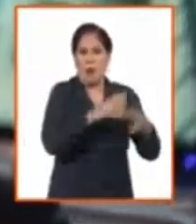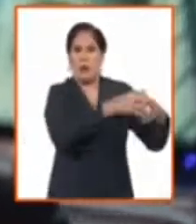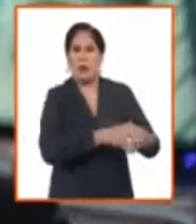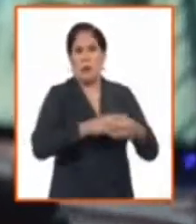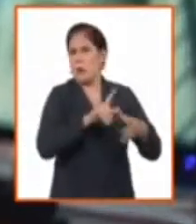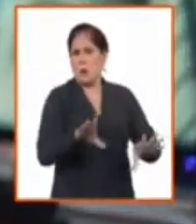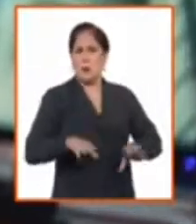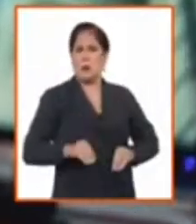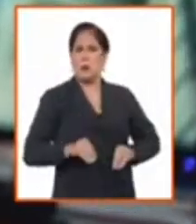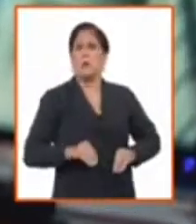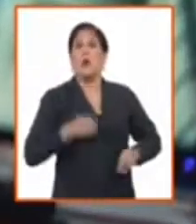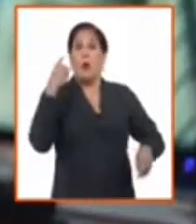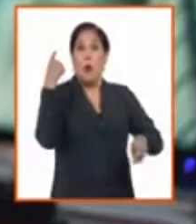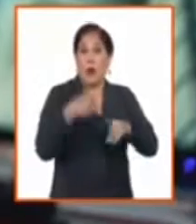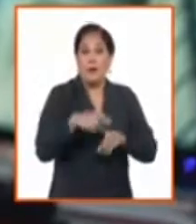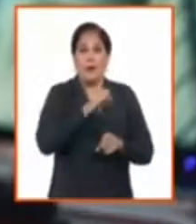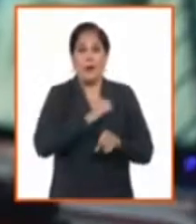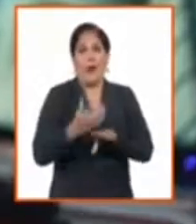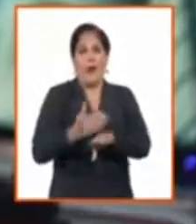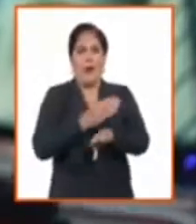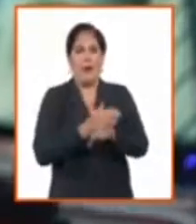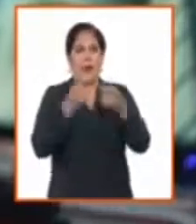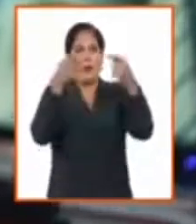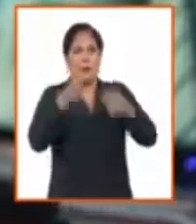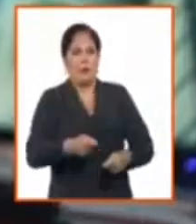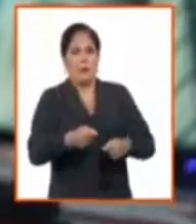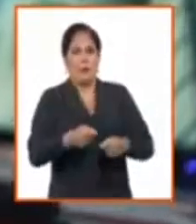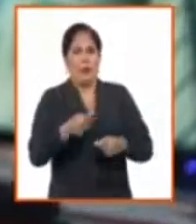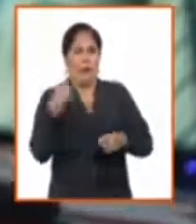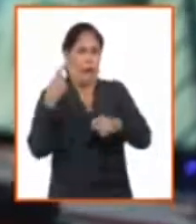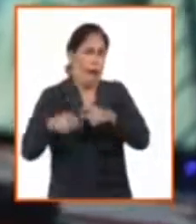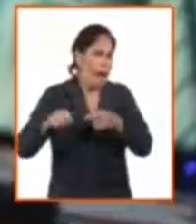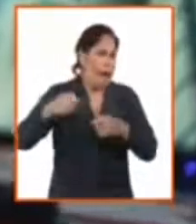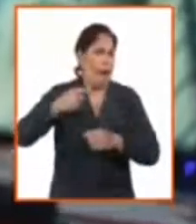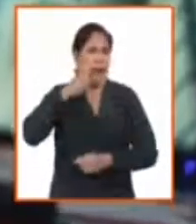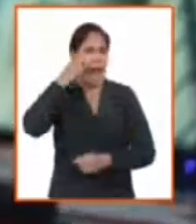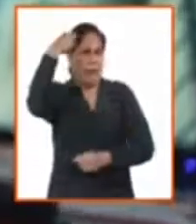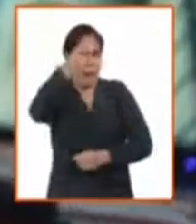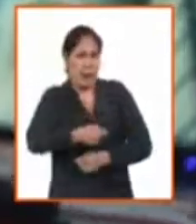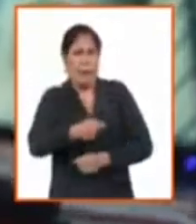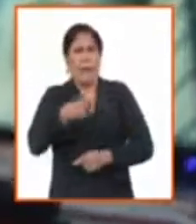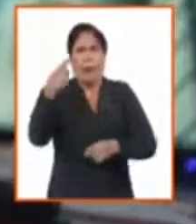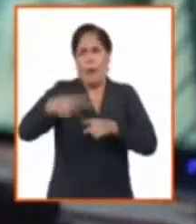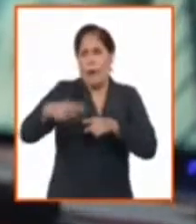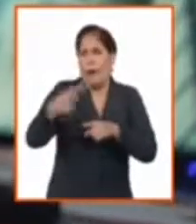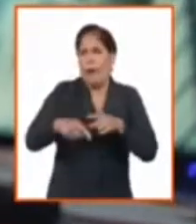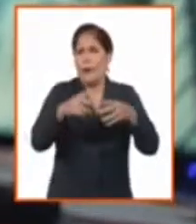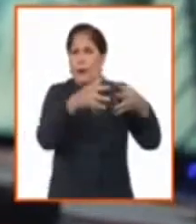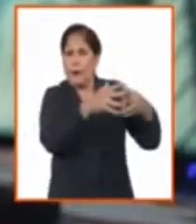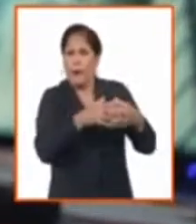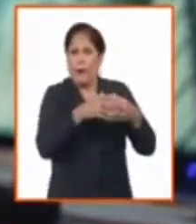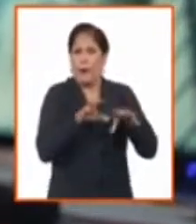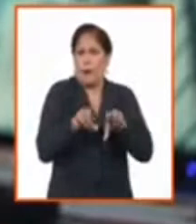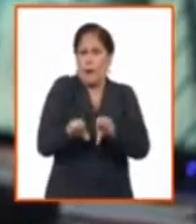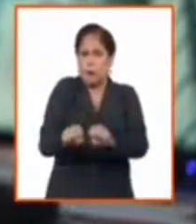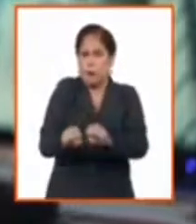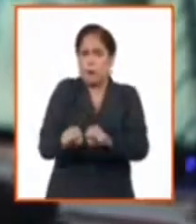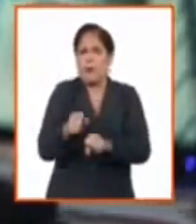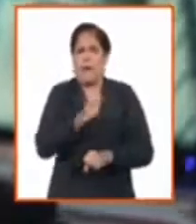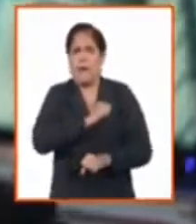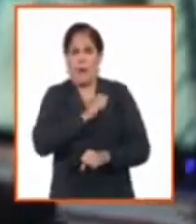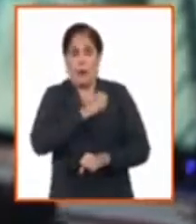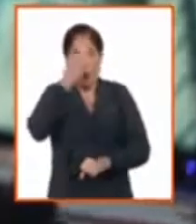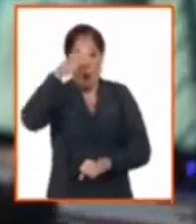otras lo intentaron antes le impusieron golpes de estado dictaduras transnacionales el terror como la operación con la